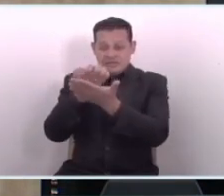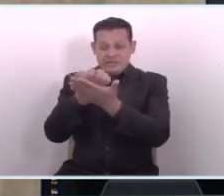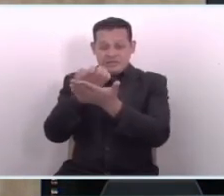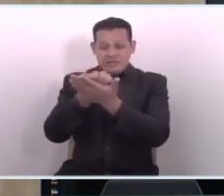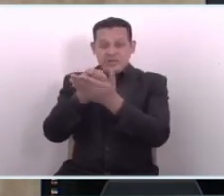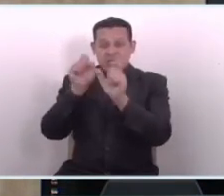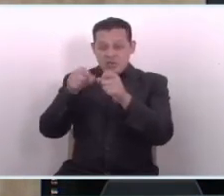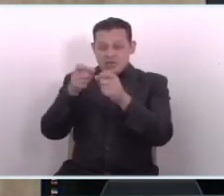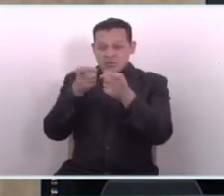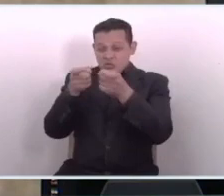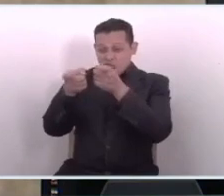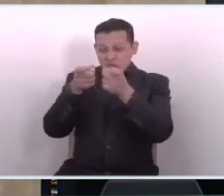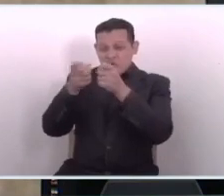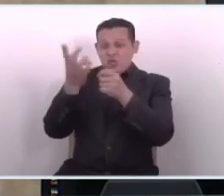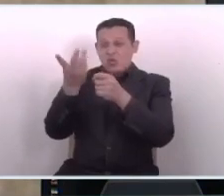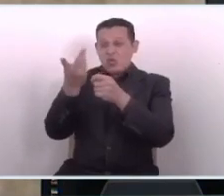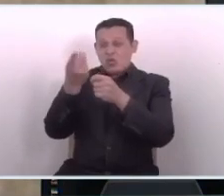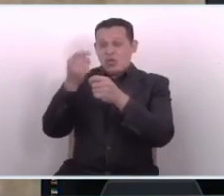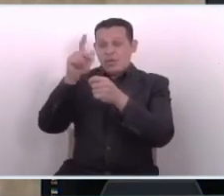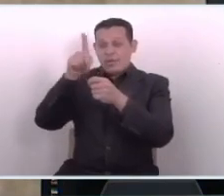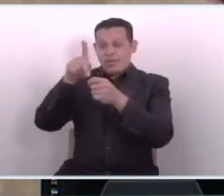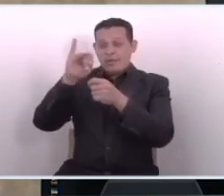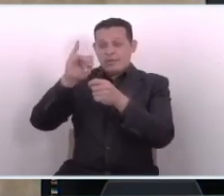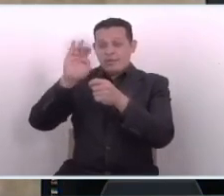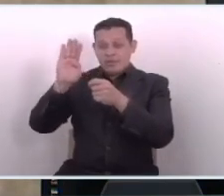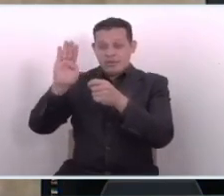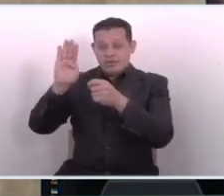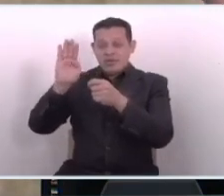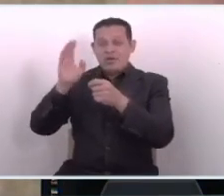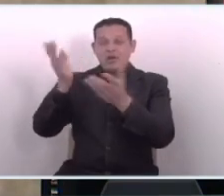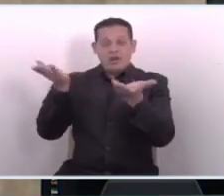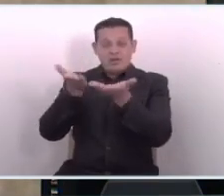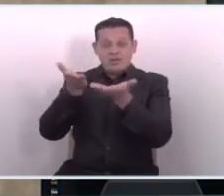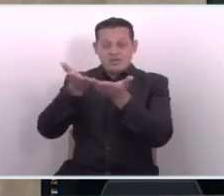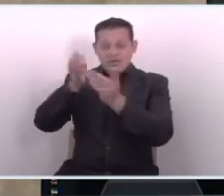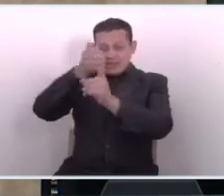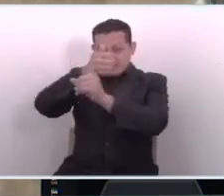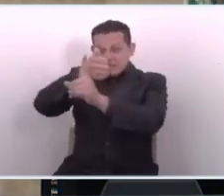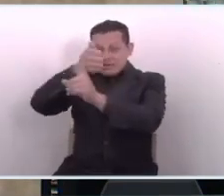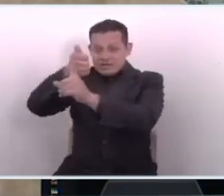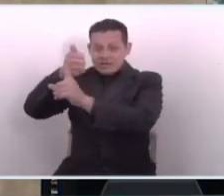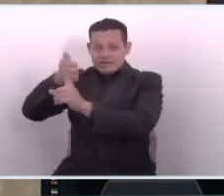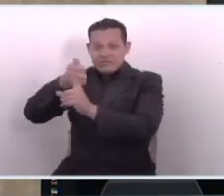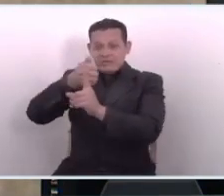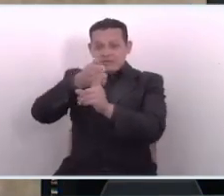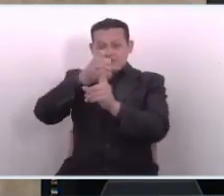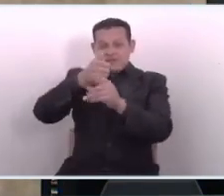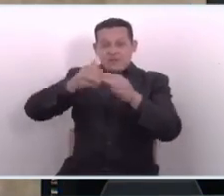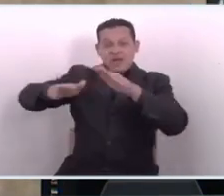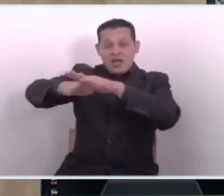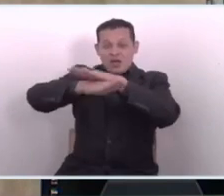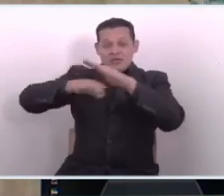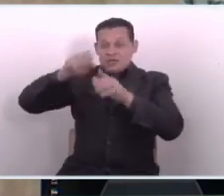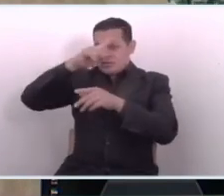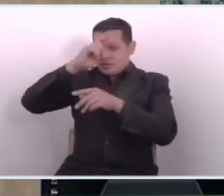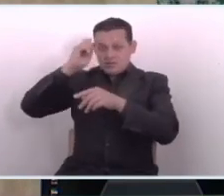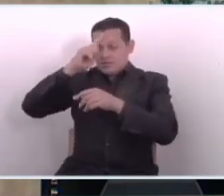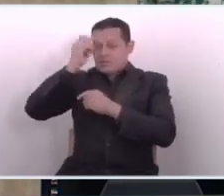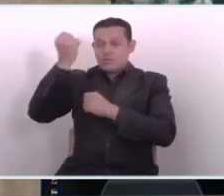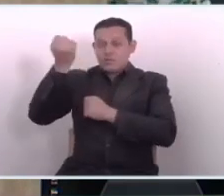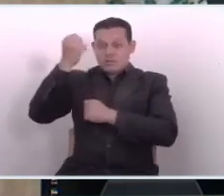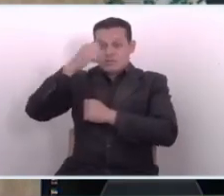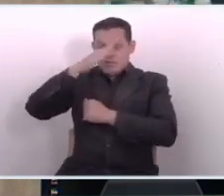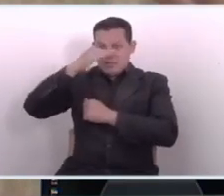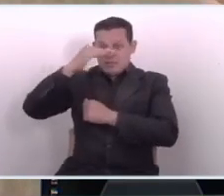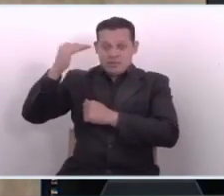poder medir cuál es el impacto en el Producto Interno Bruto que genera cada una de las áreas de trabajo importantes